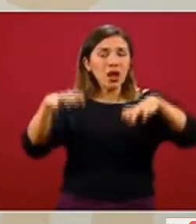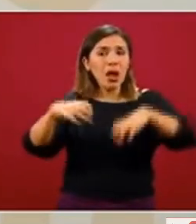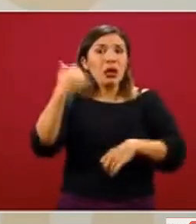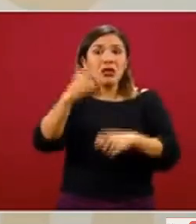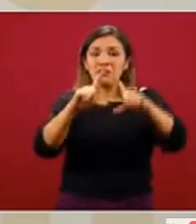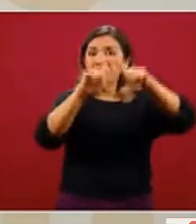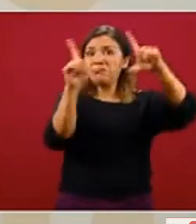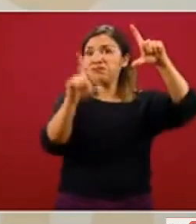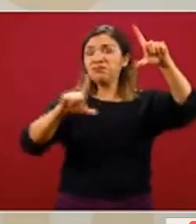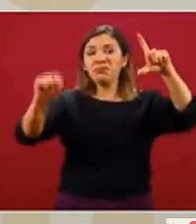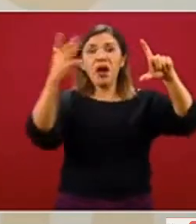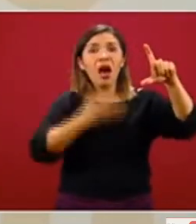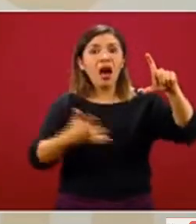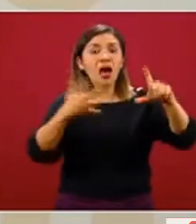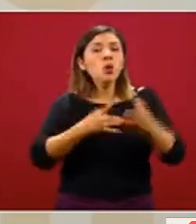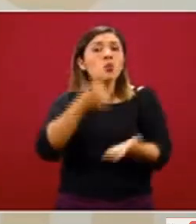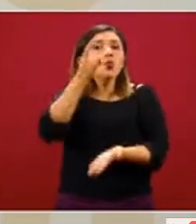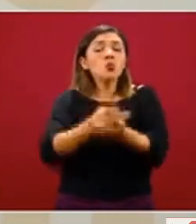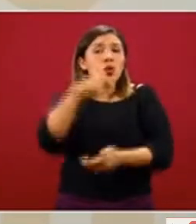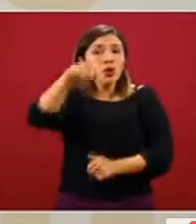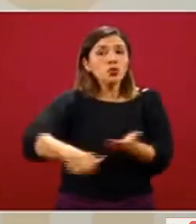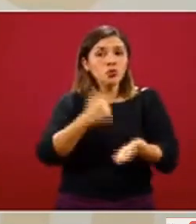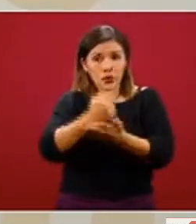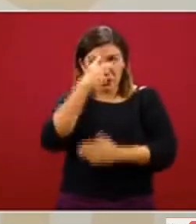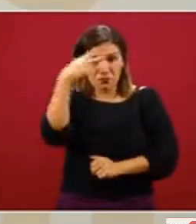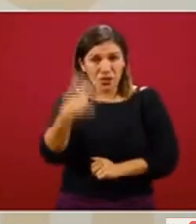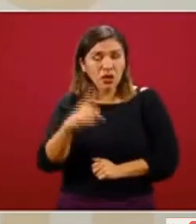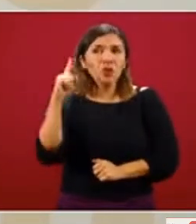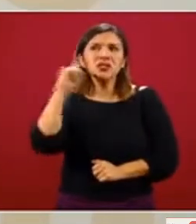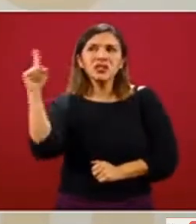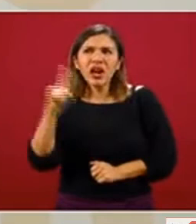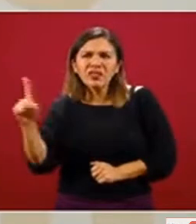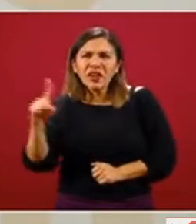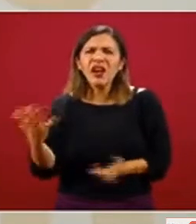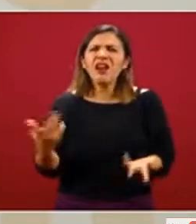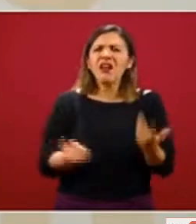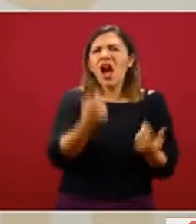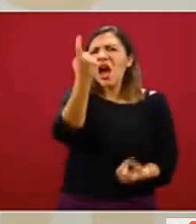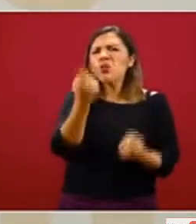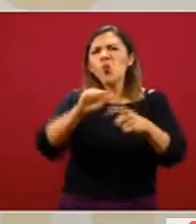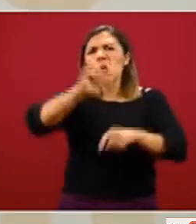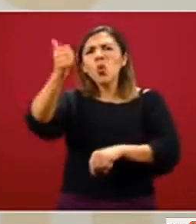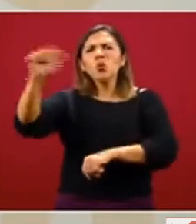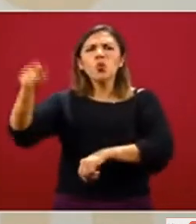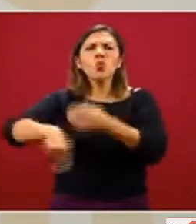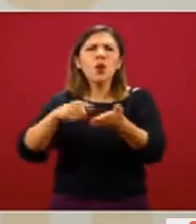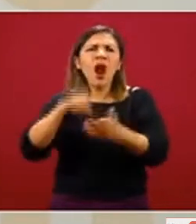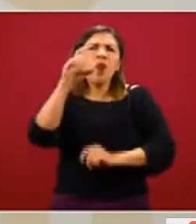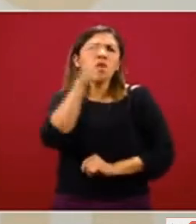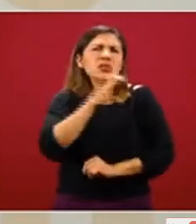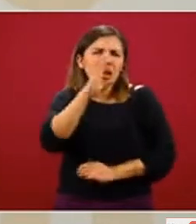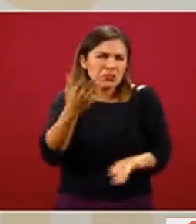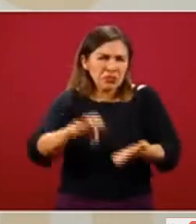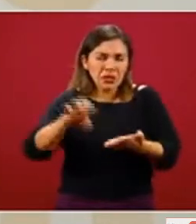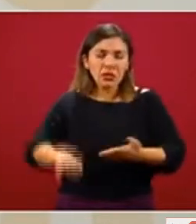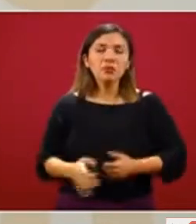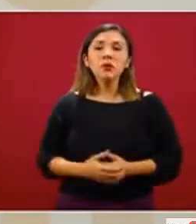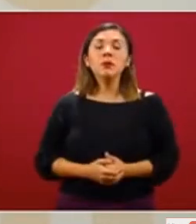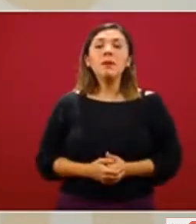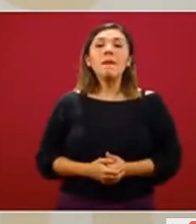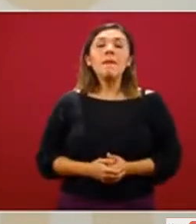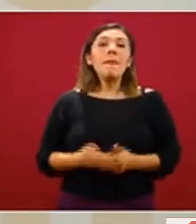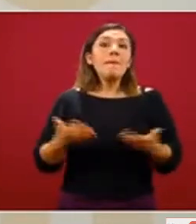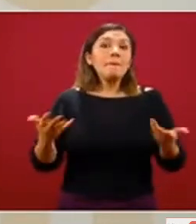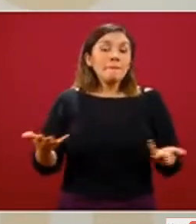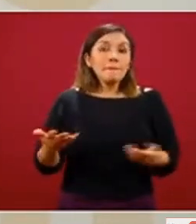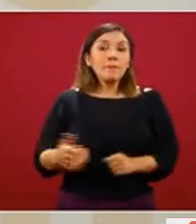el territorio nacional, excepto la Ciudad de México, Zacatecas y algunas otras zonas, Aguascalientes, por ejemplo.